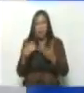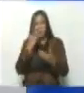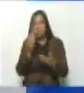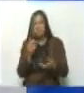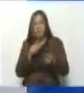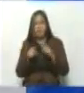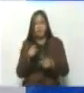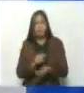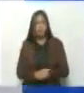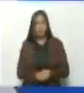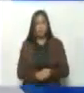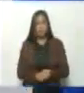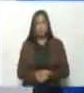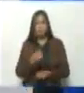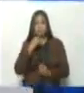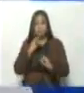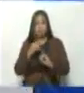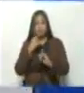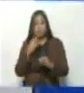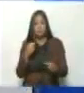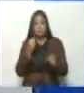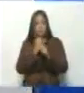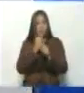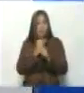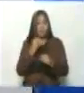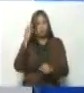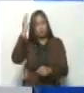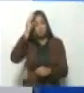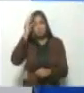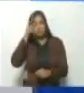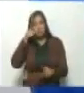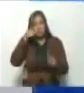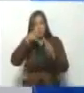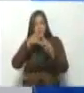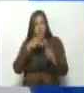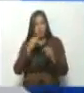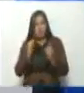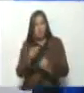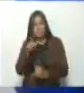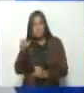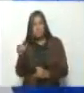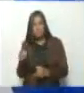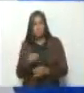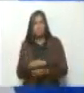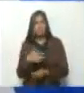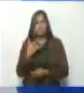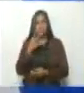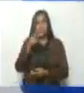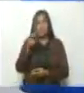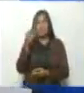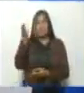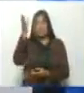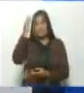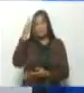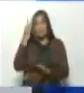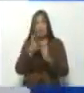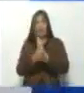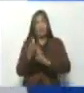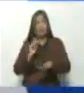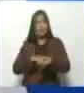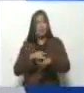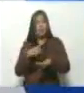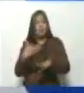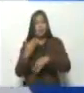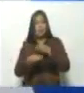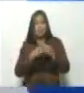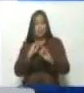basura. Sí, por eso que digo, trabajamos sobre la concientización, la sensibilización, y bueno, en eso que tú